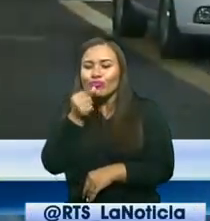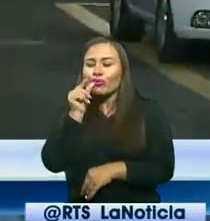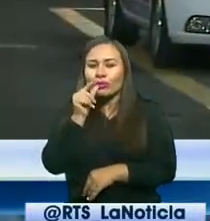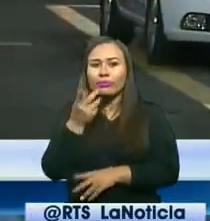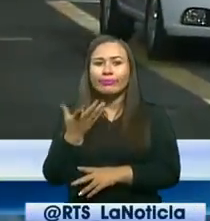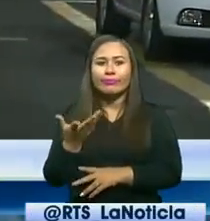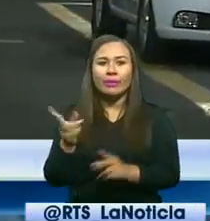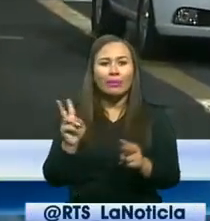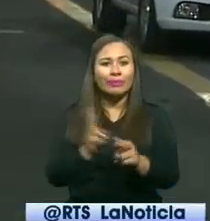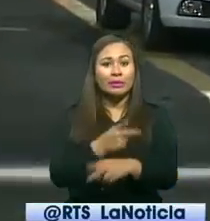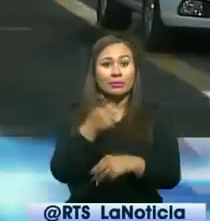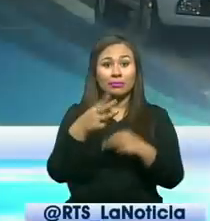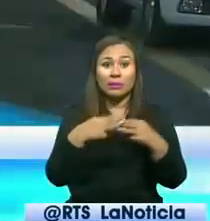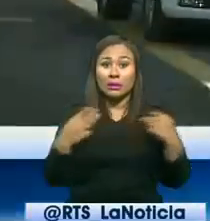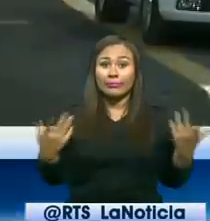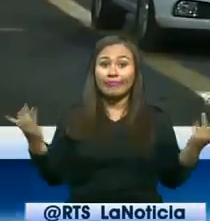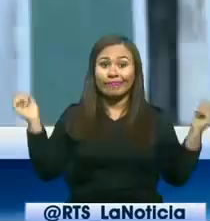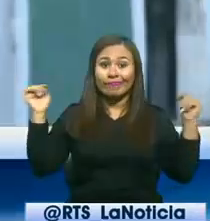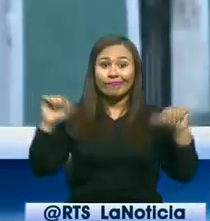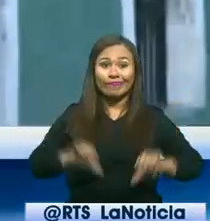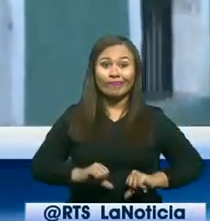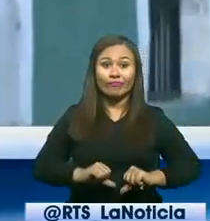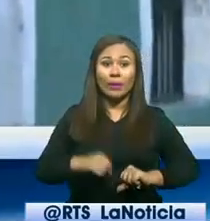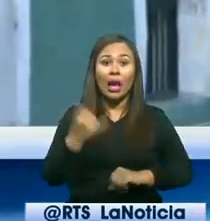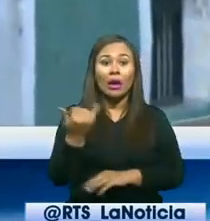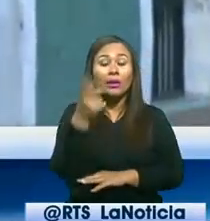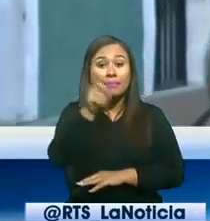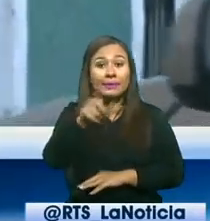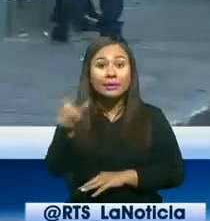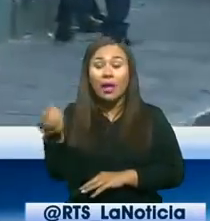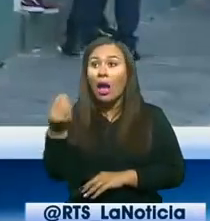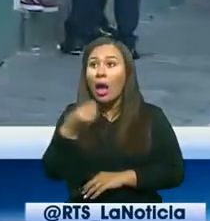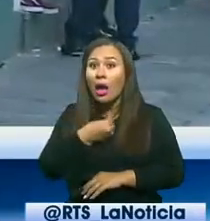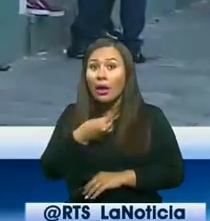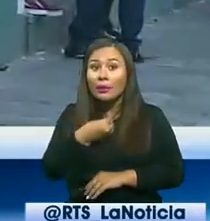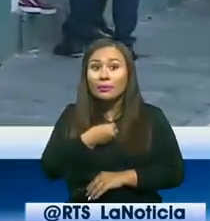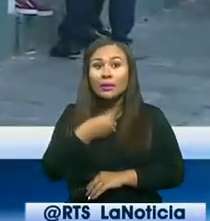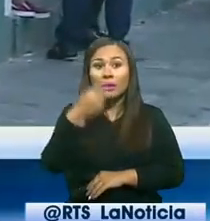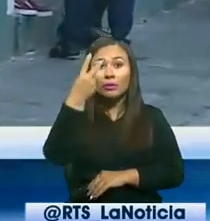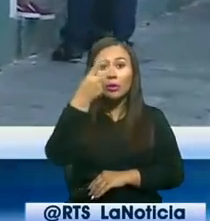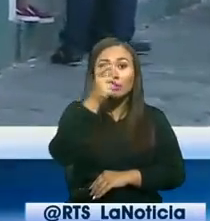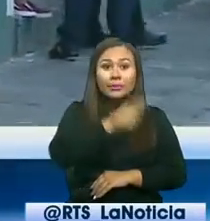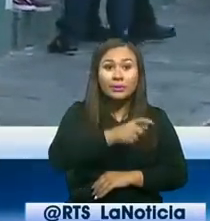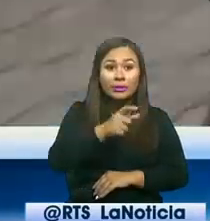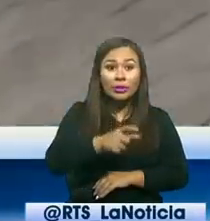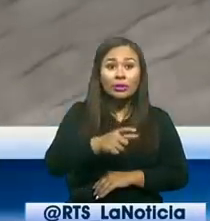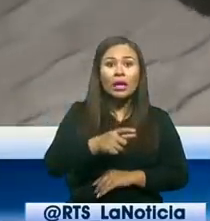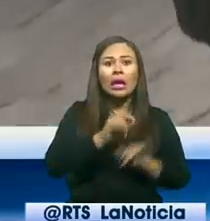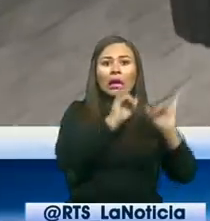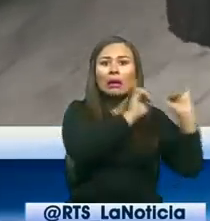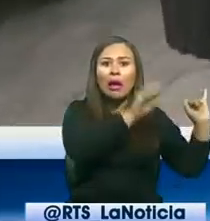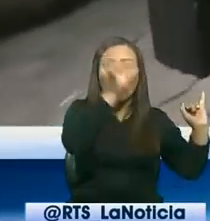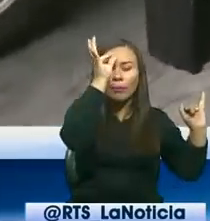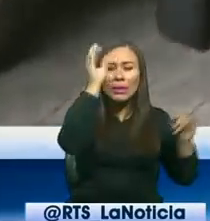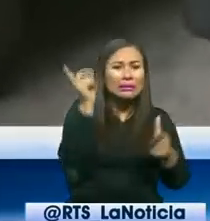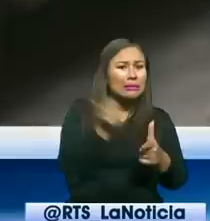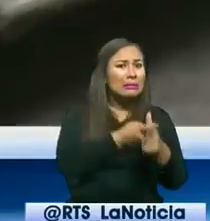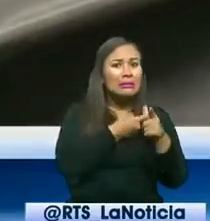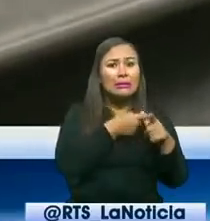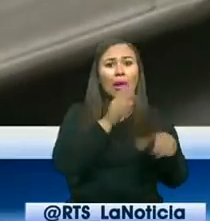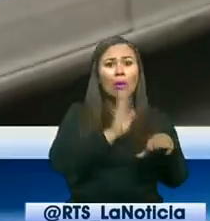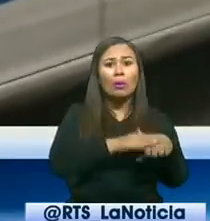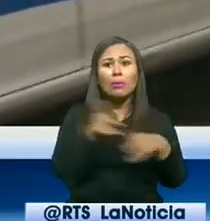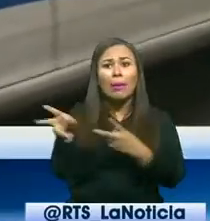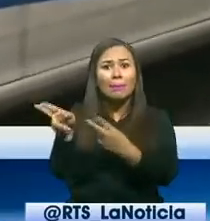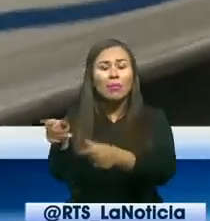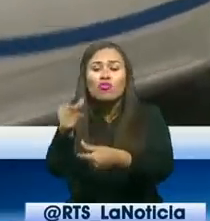La cifra de los fallecidos podría incrementarse. Las autoridades indicaron que hay 2 pacientes en estado crítico, aparentemente por haber consumido el